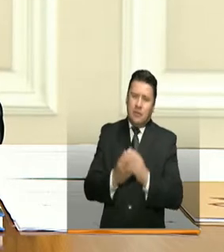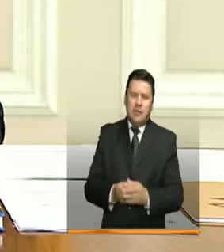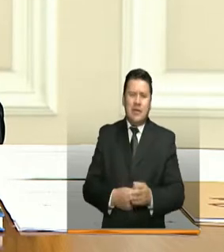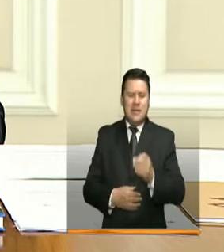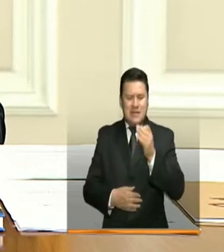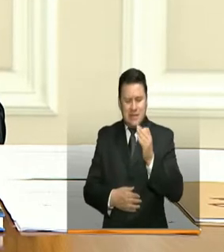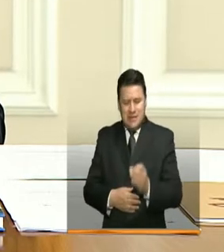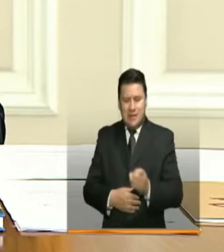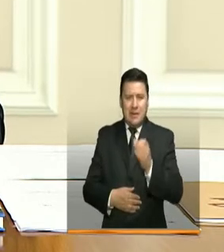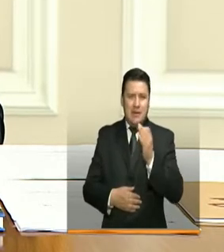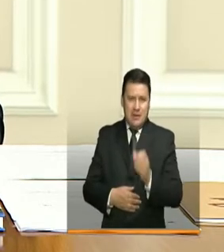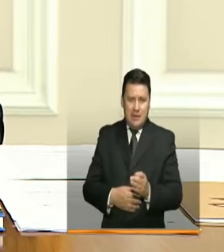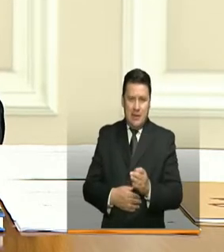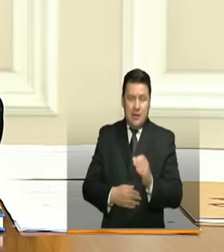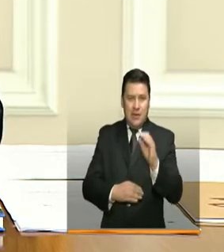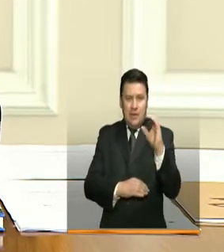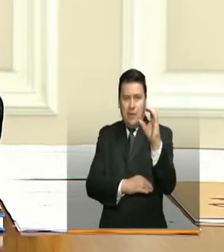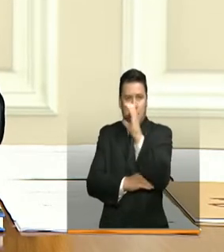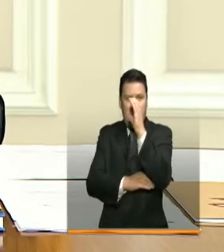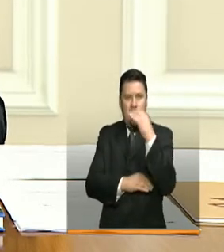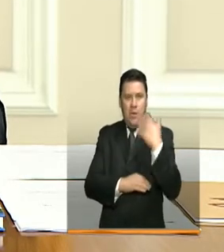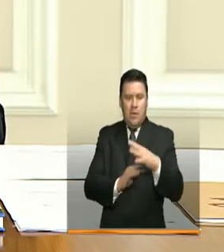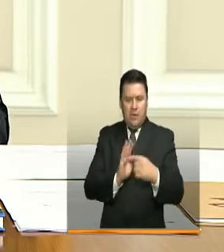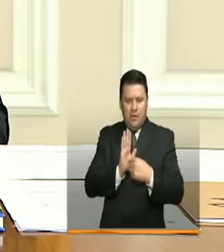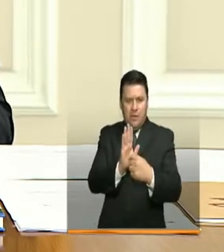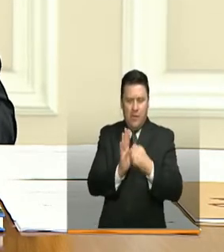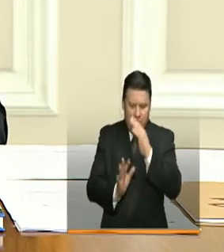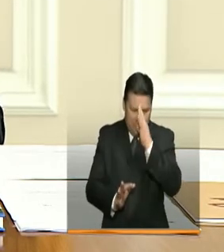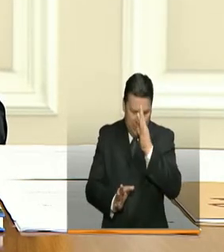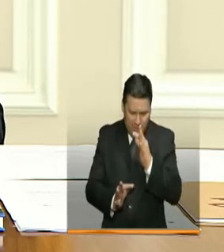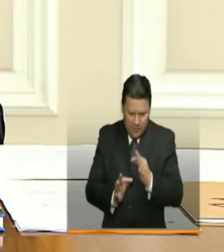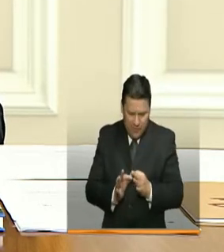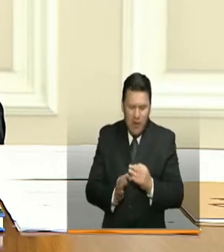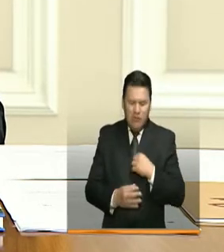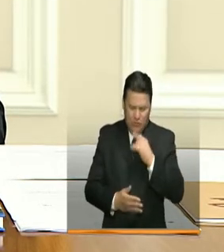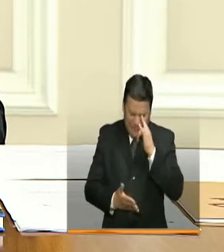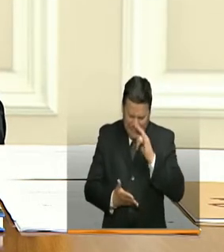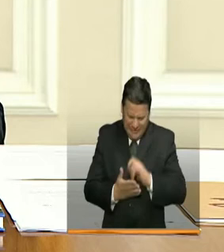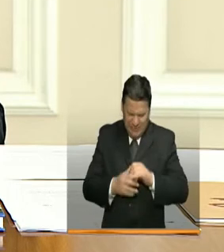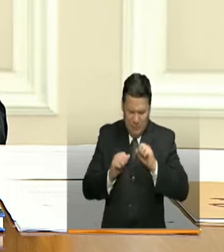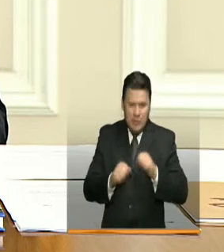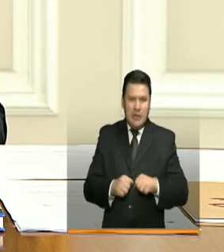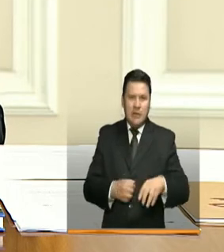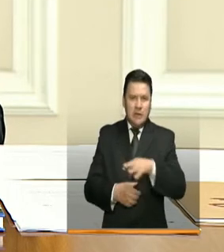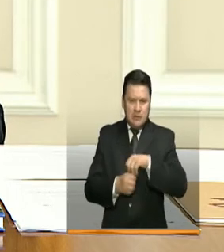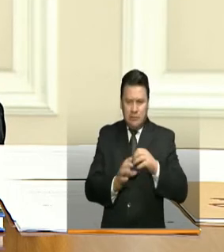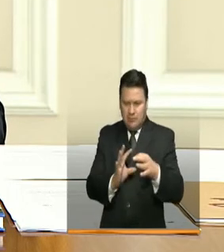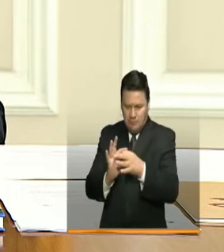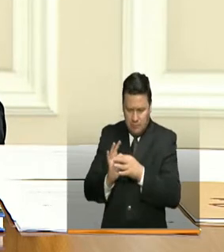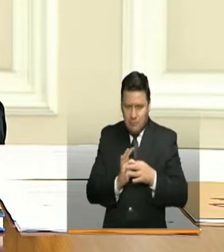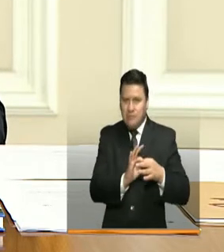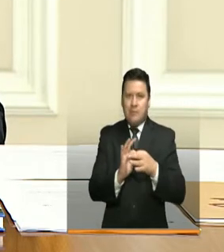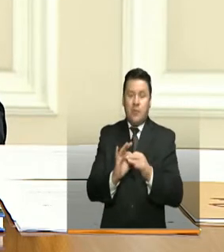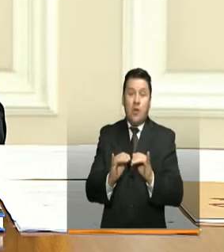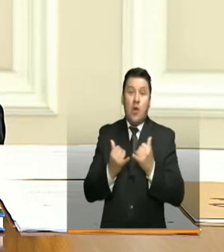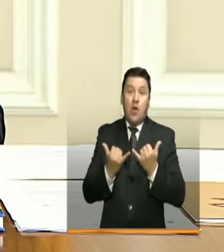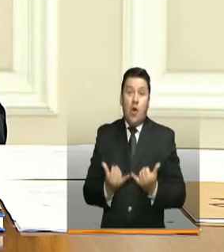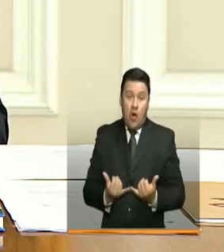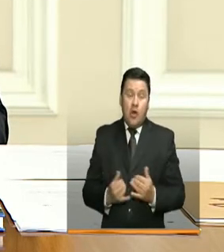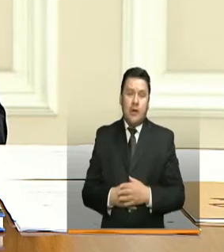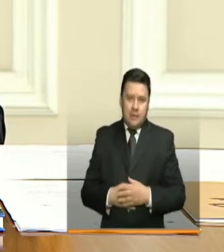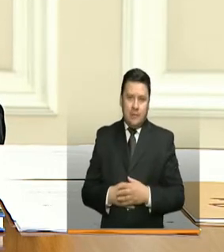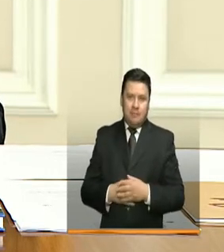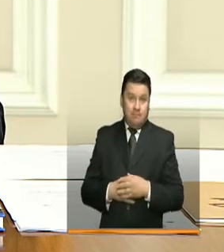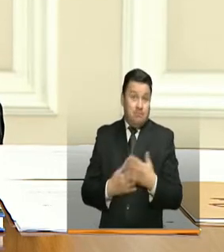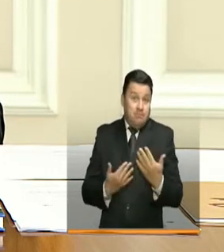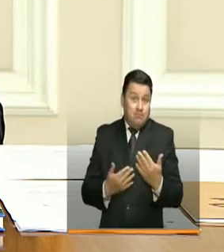Siempre. Este país ha demostrado con su fe y con sus convicciones que está unido. Y hoy, a